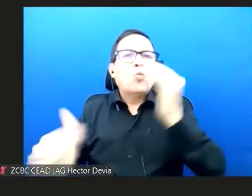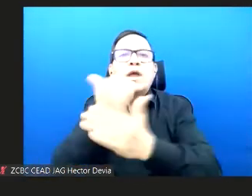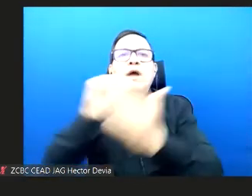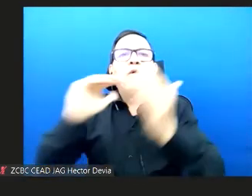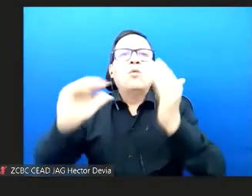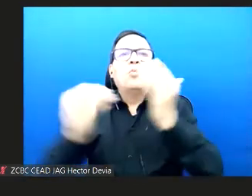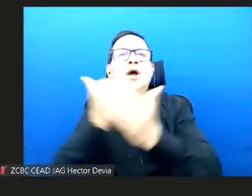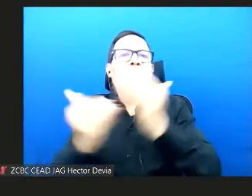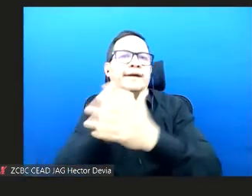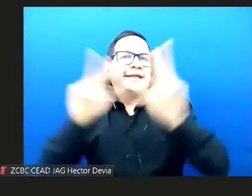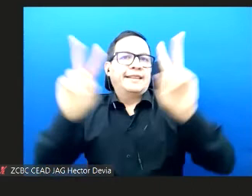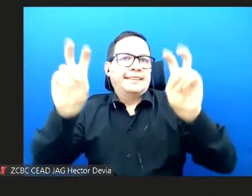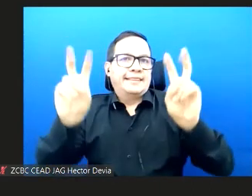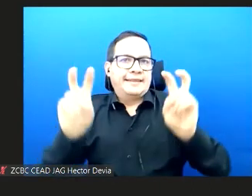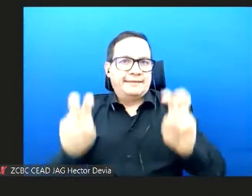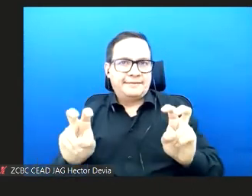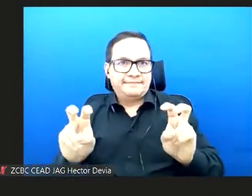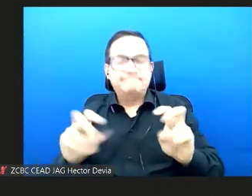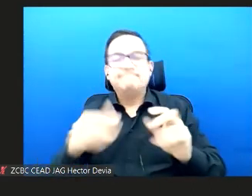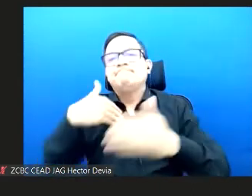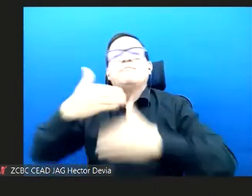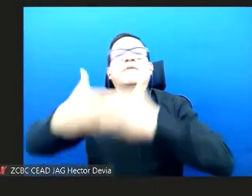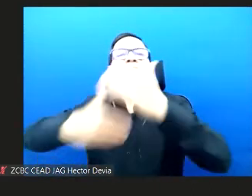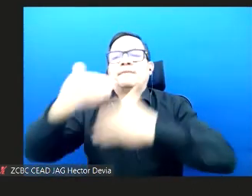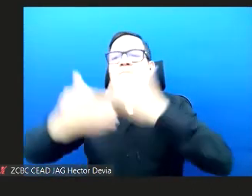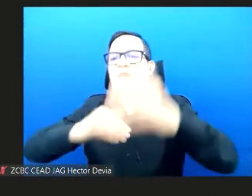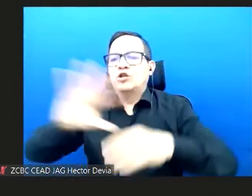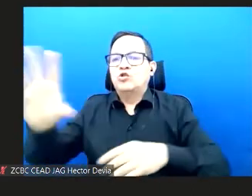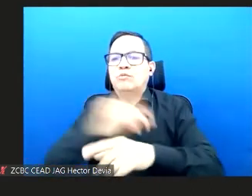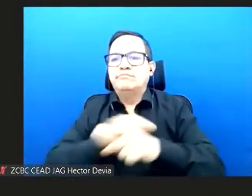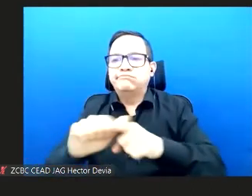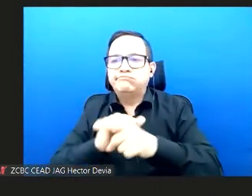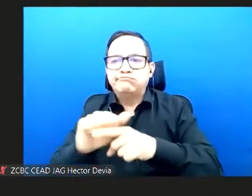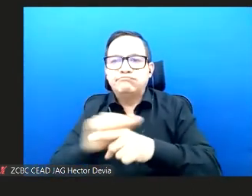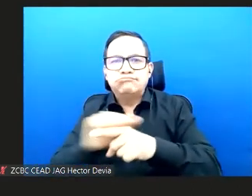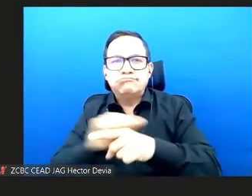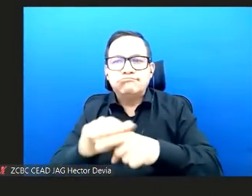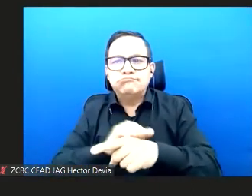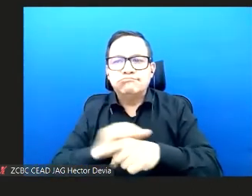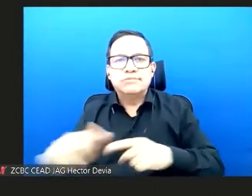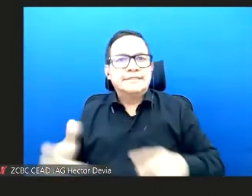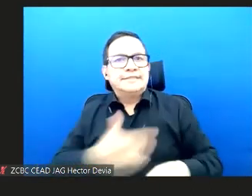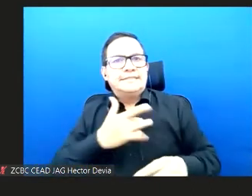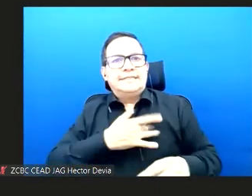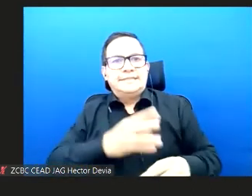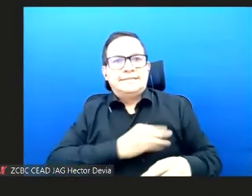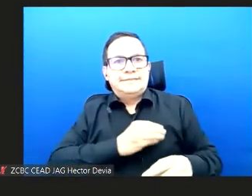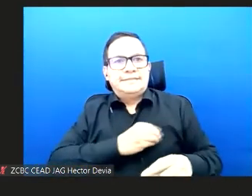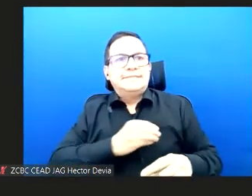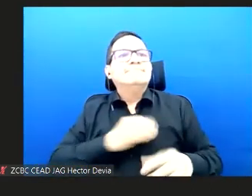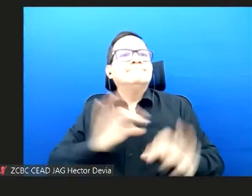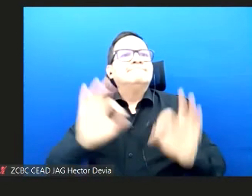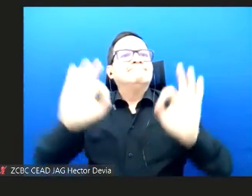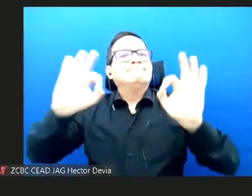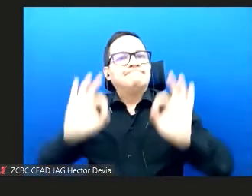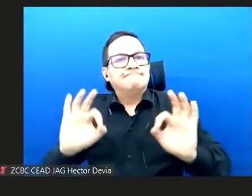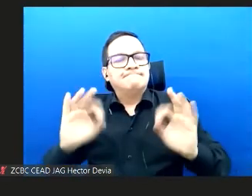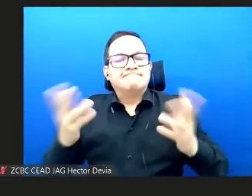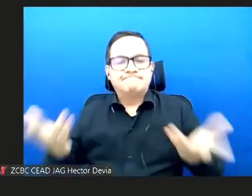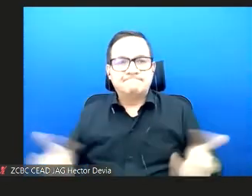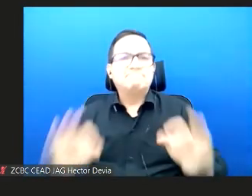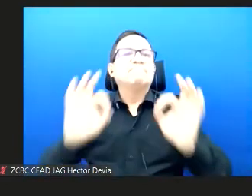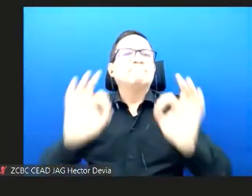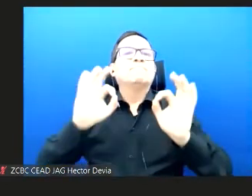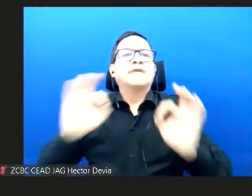pues por desarrollar todos estos ejercicios con mucha motivación y con mucho agrado. Entonces, bien, vamos a